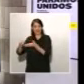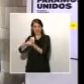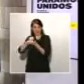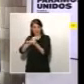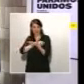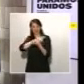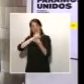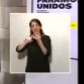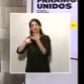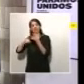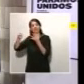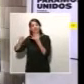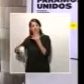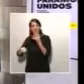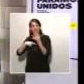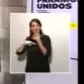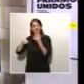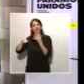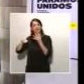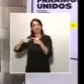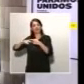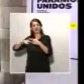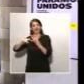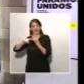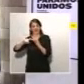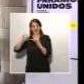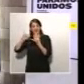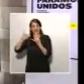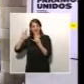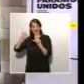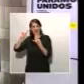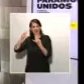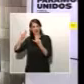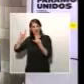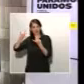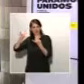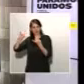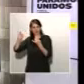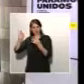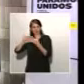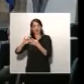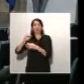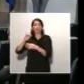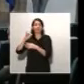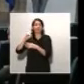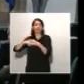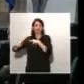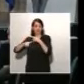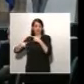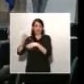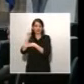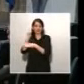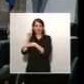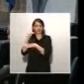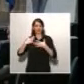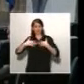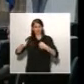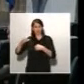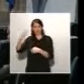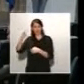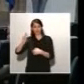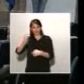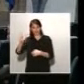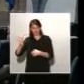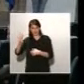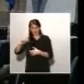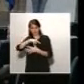Ministerio. Y Raquel Gioti, directora del Instituto de Salud Carlos III de Madrid. Ahora mismo, la columna vertebral de